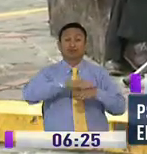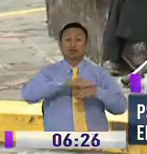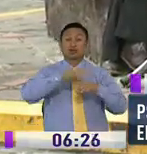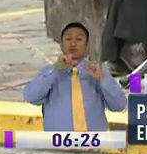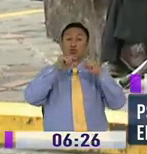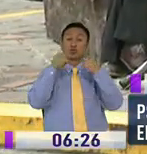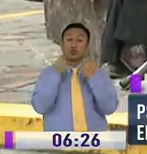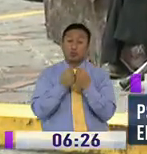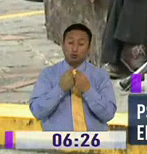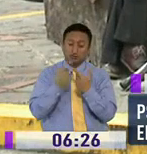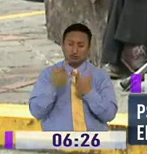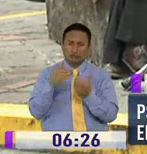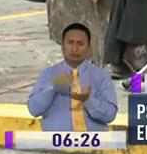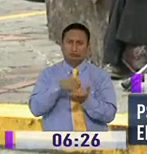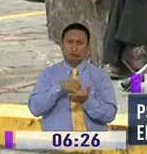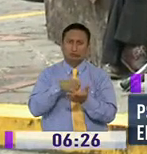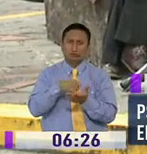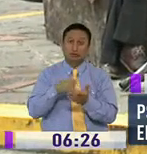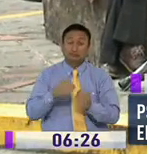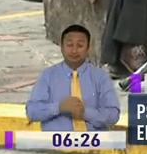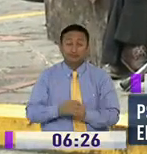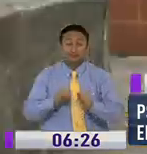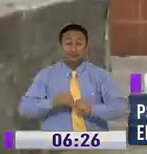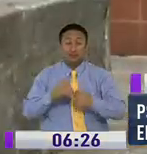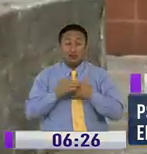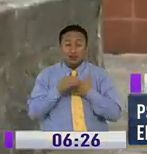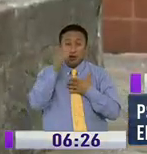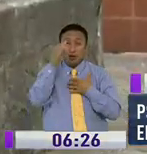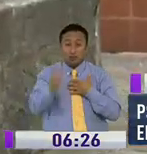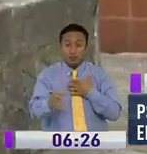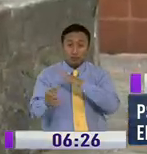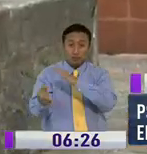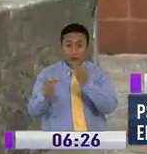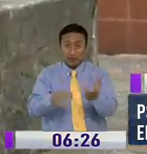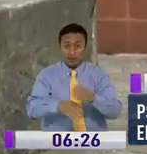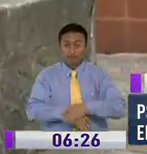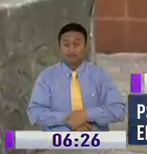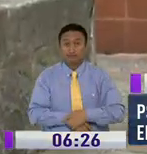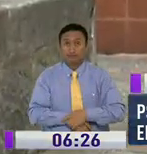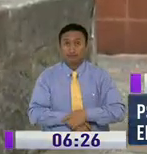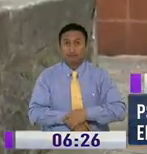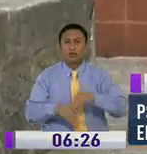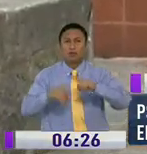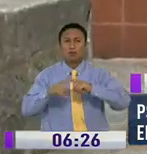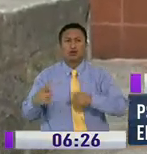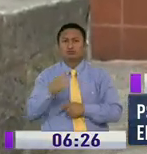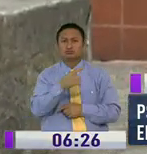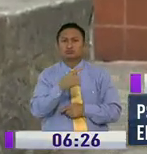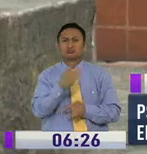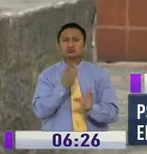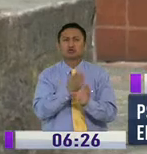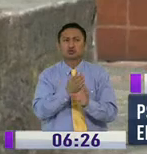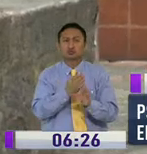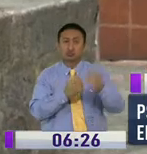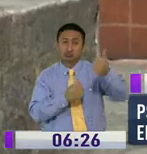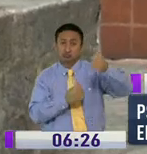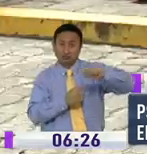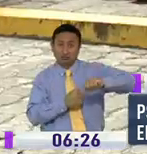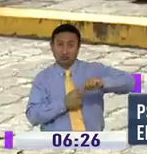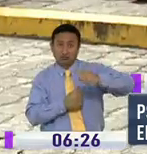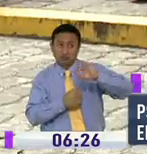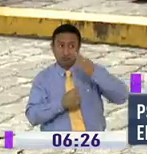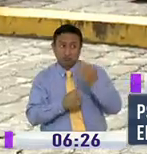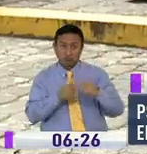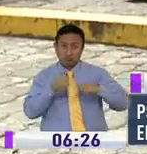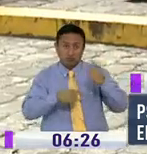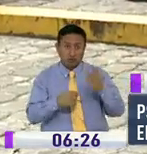grupo es el más vulnerable ante un contagio por coronavirus. Pero ¿cómo ha afectado esta restricción de ver a sus familias y